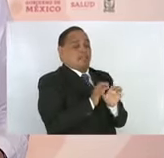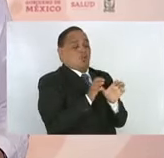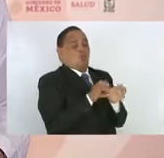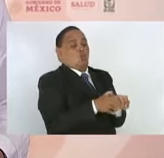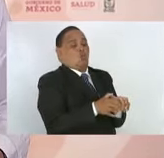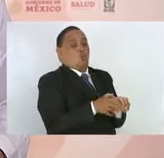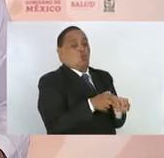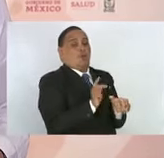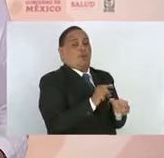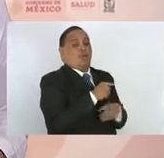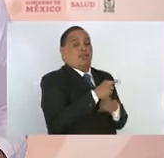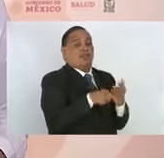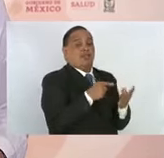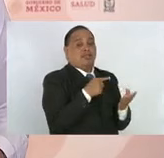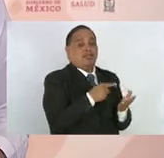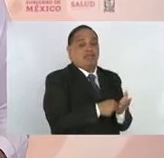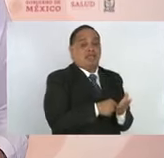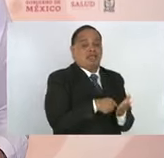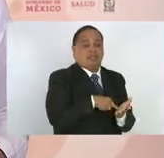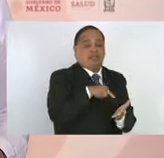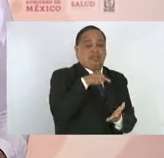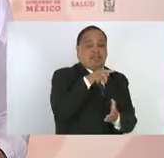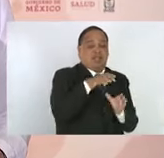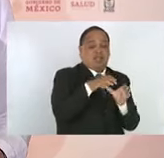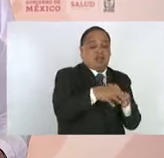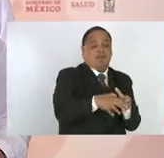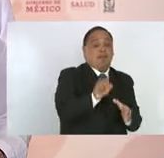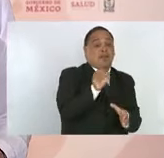a la oligarquía.